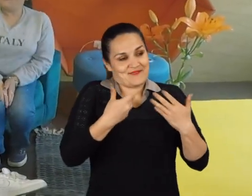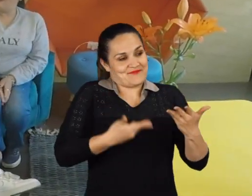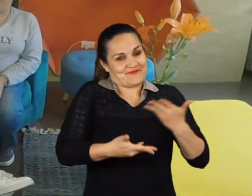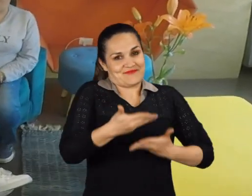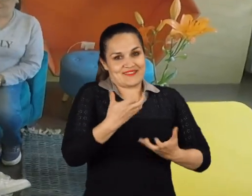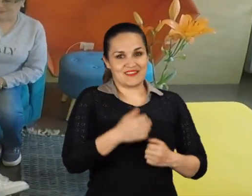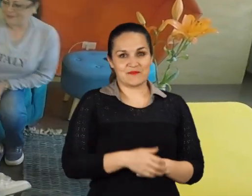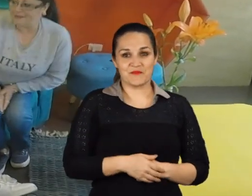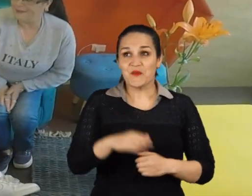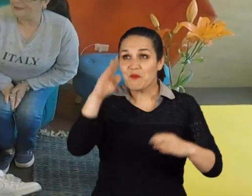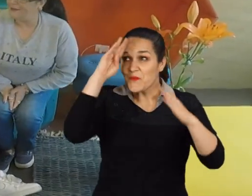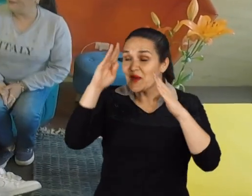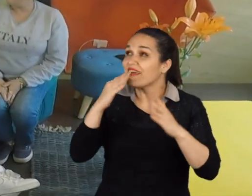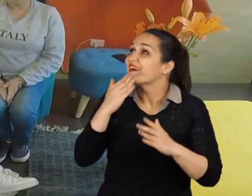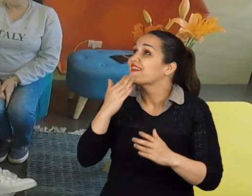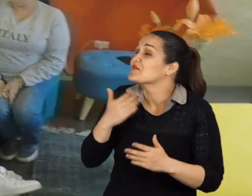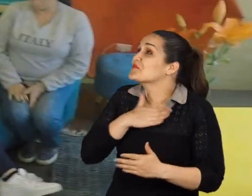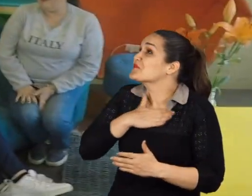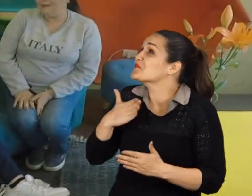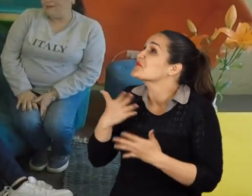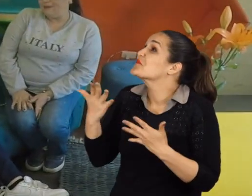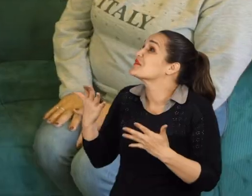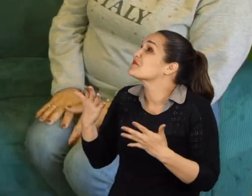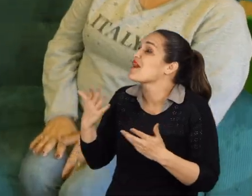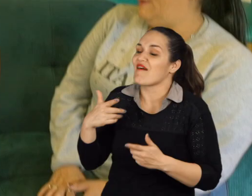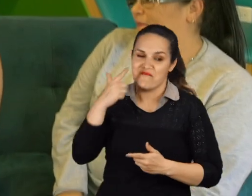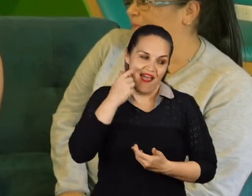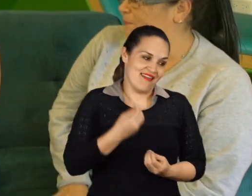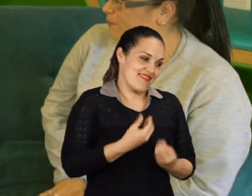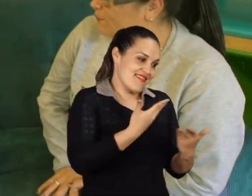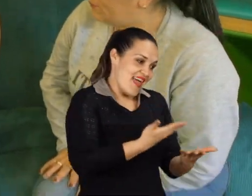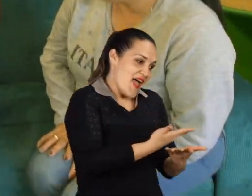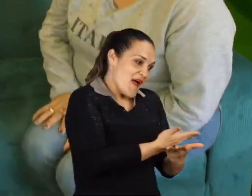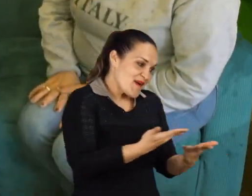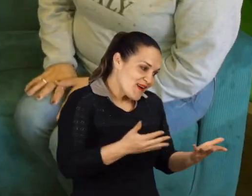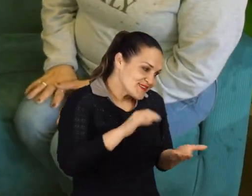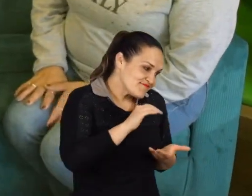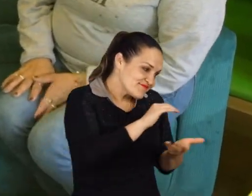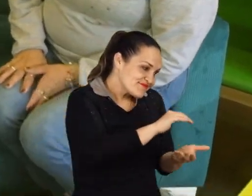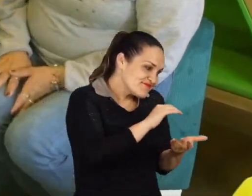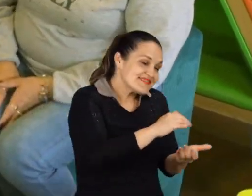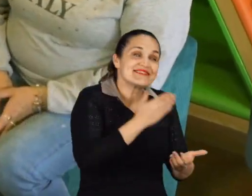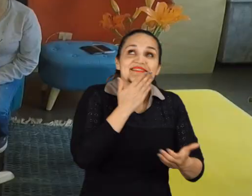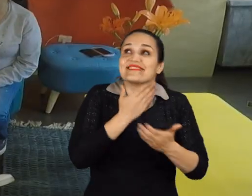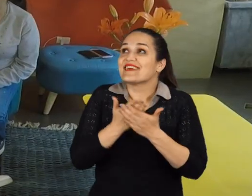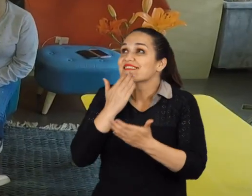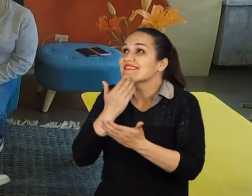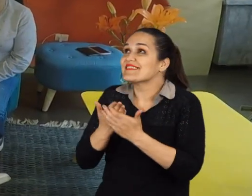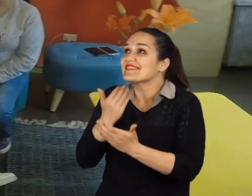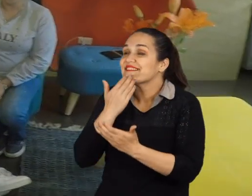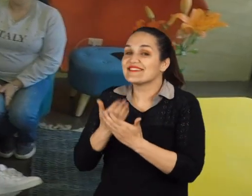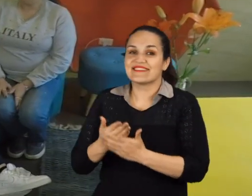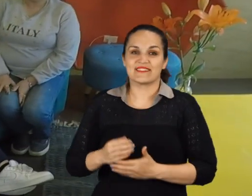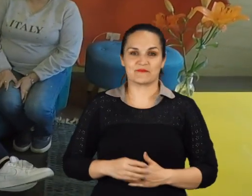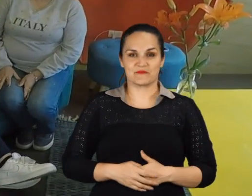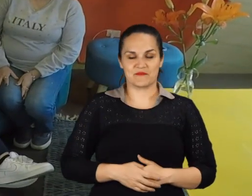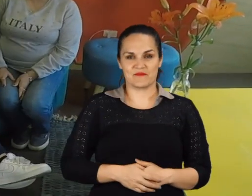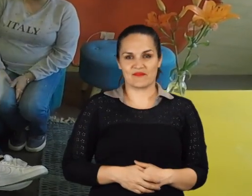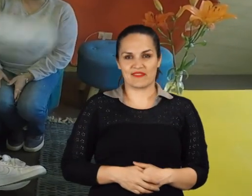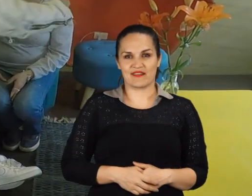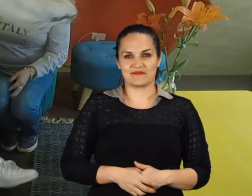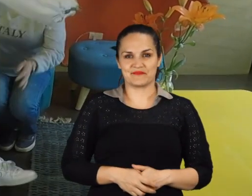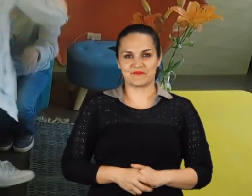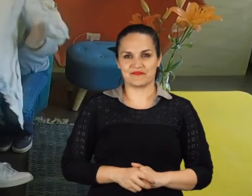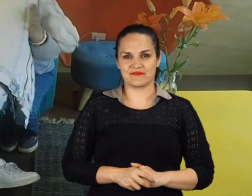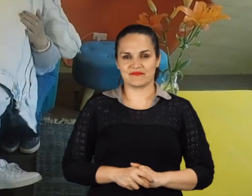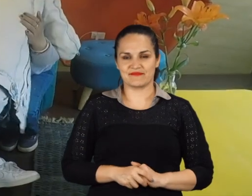mí. Gracias. ¿Cómo estás? Sí. Mucho gusto. ¿Cómo estás? Mira, trajimos unos heladitos. Gracias. Para ¿cómo compartir. Estás?